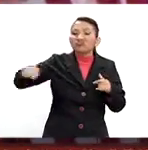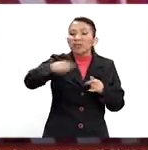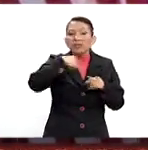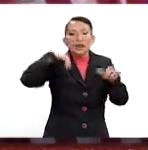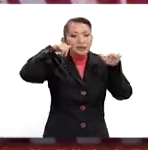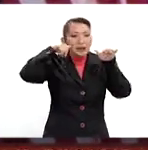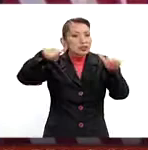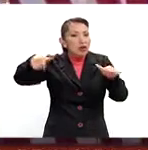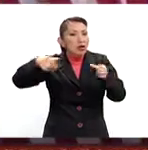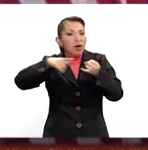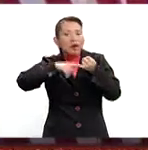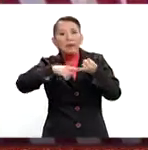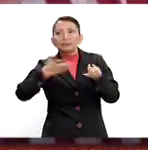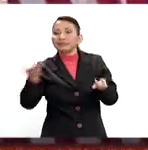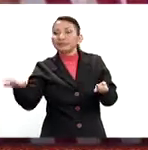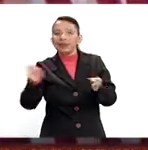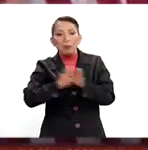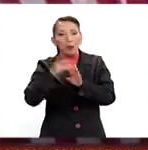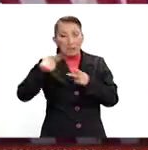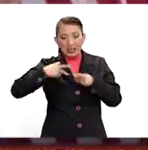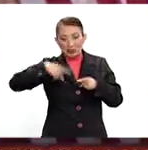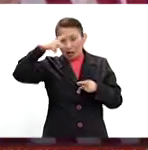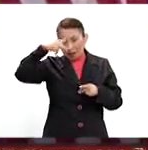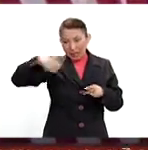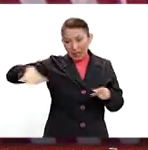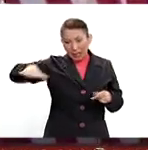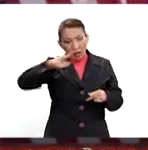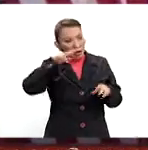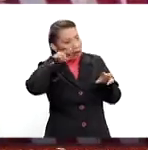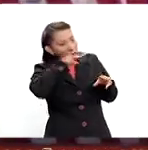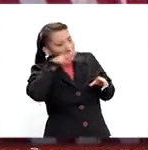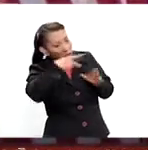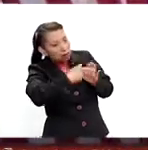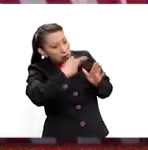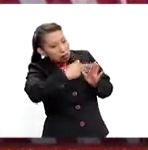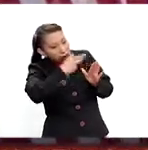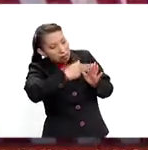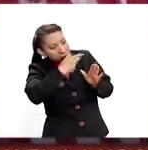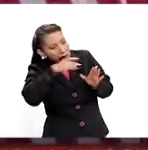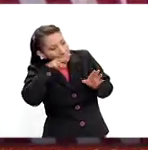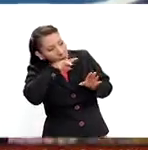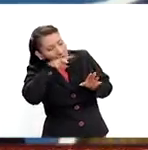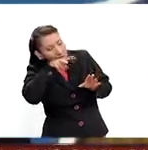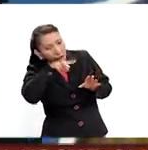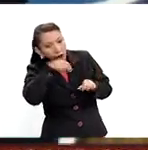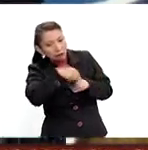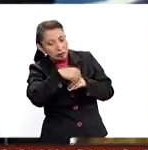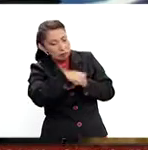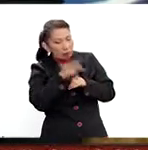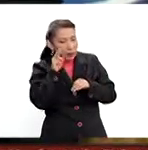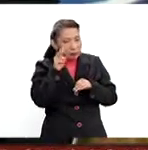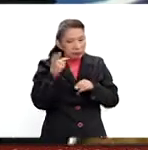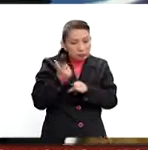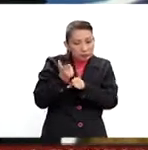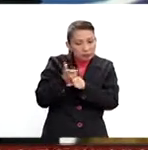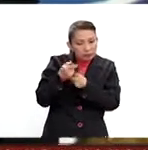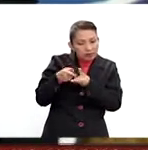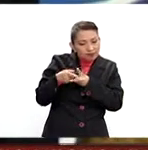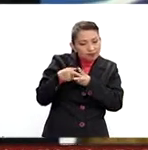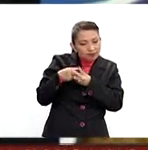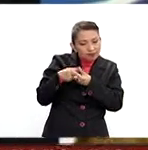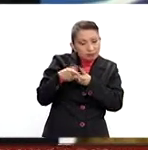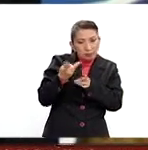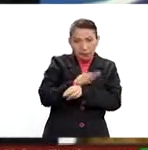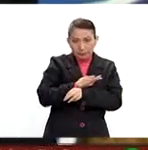de atención, cómo el promedio del mexicano está observando este proceso, y creo que los números nos dan alguna idea de lo